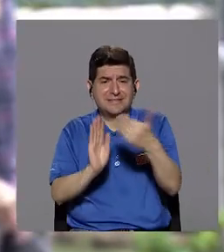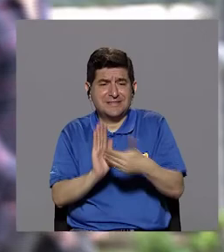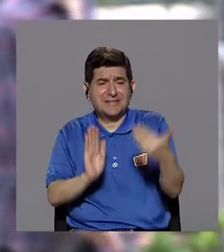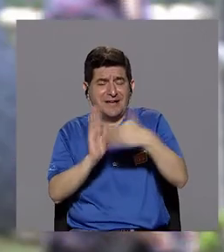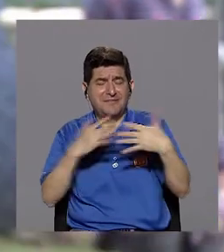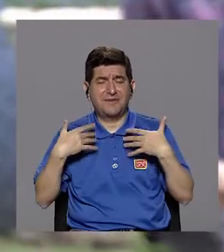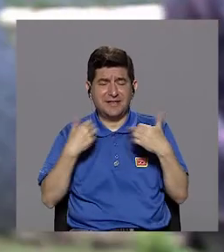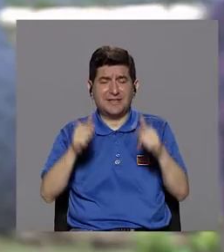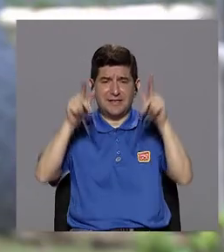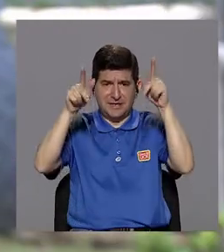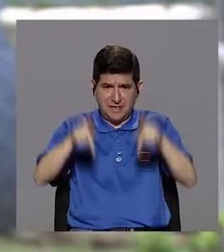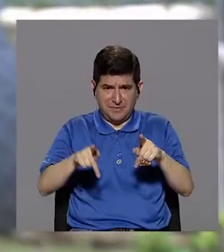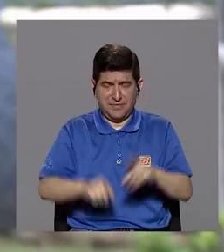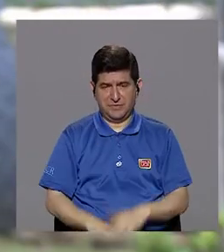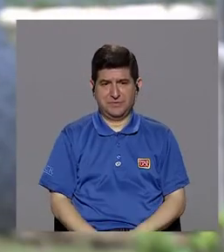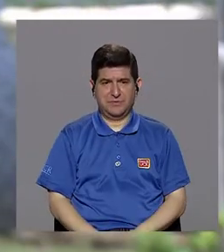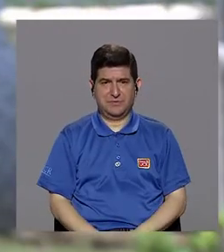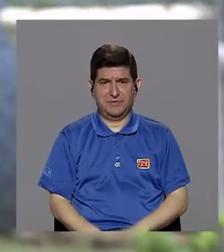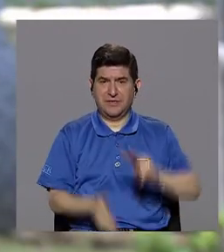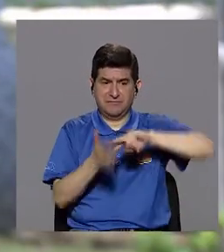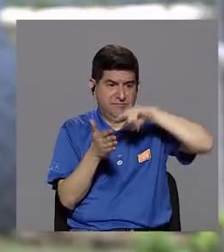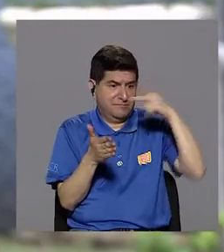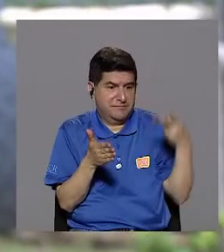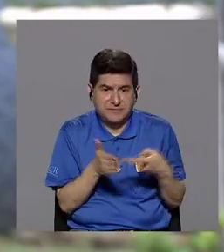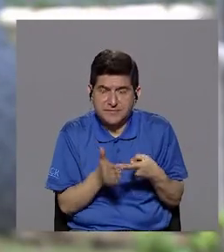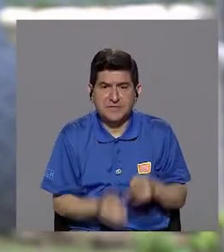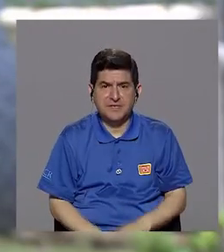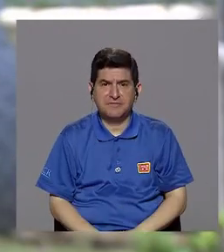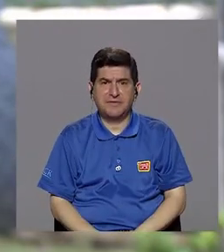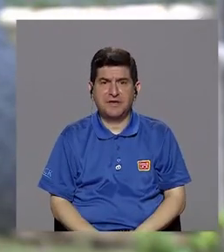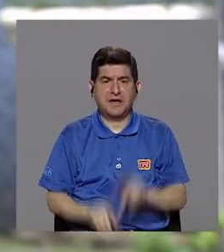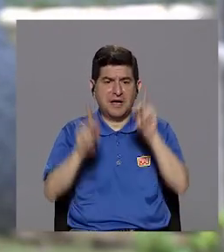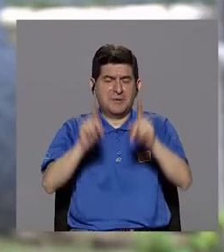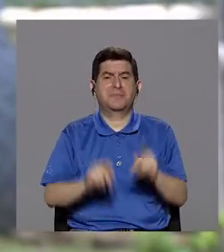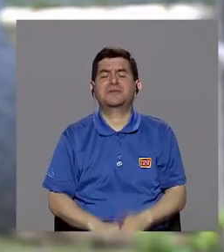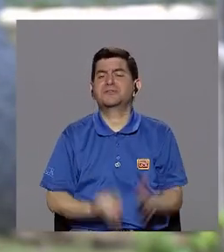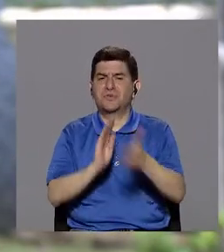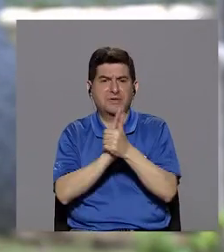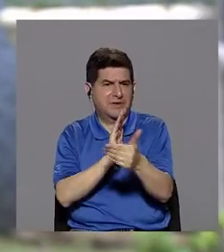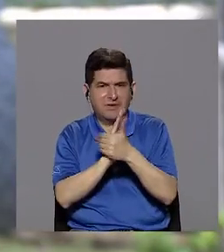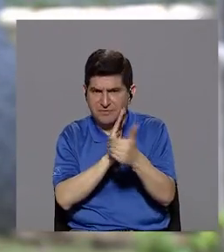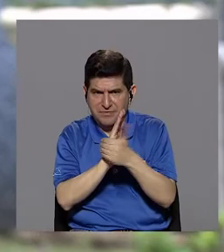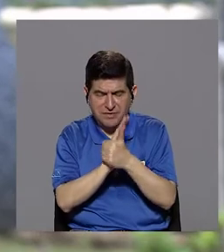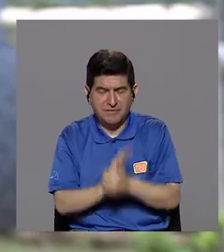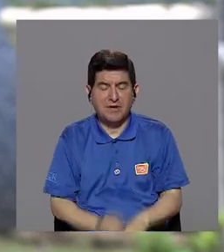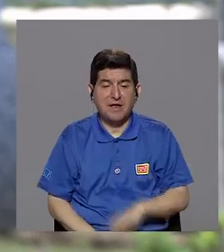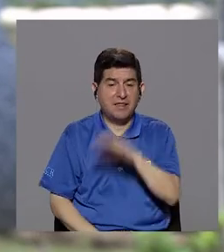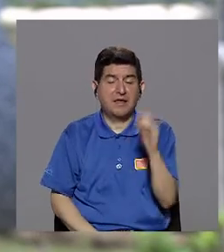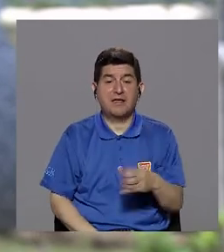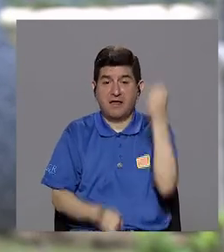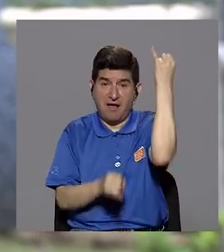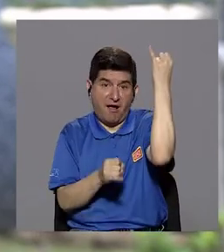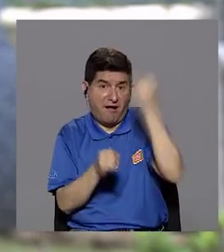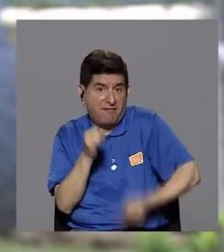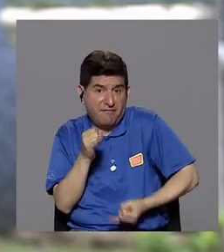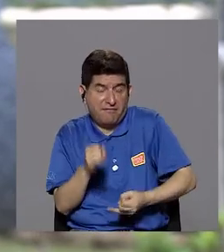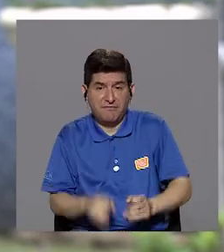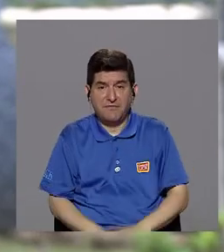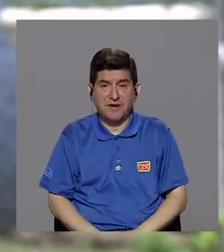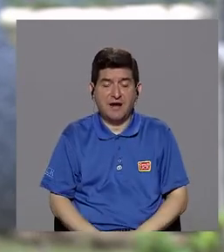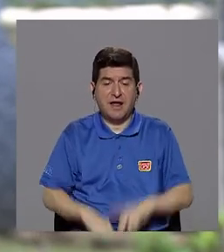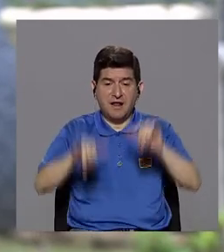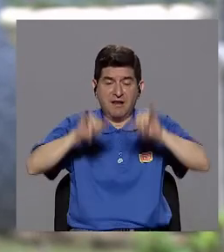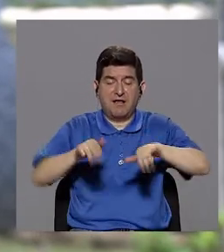deteriorando la salud de la persona de manera que vaya a perder sus capacidades y vaya a terminar, digamos, en